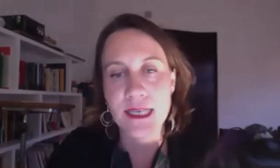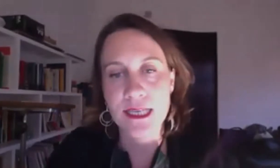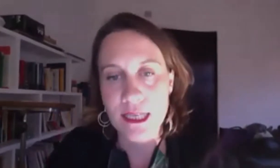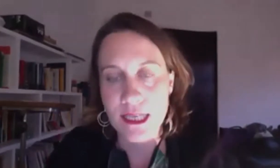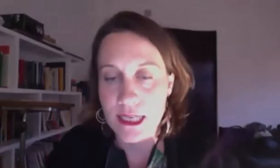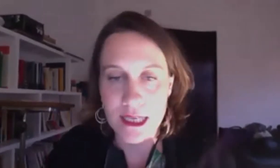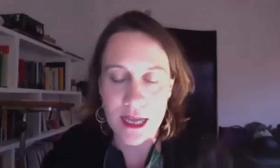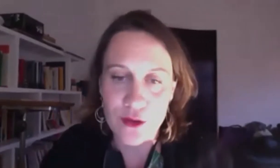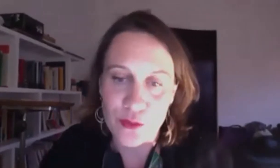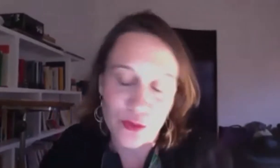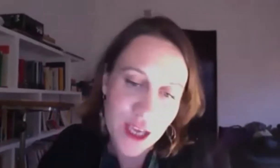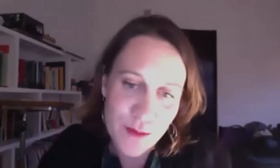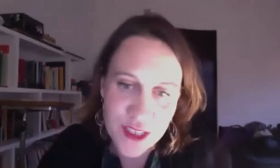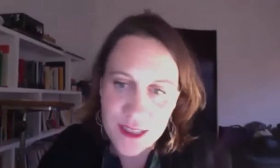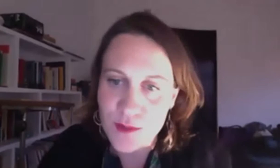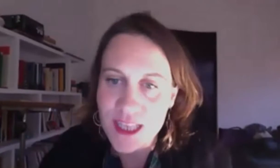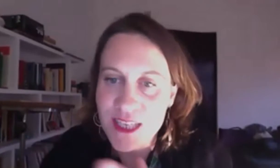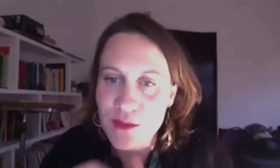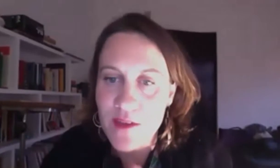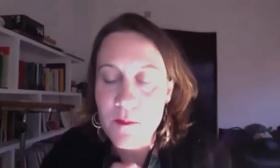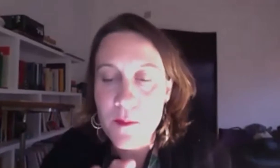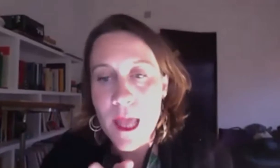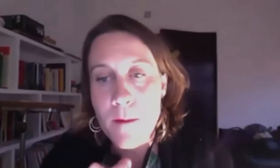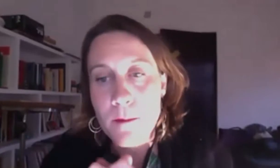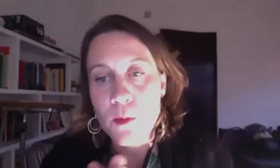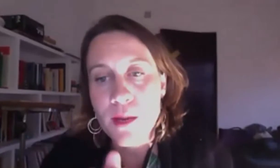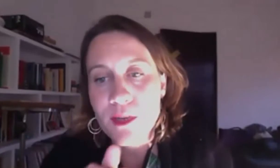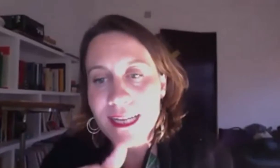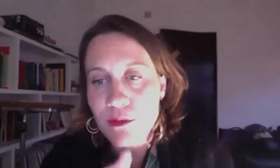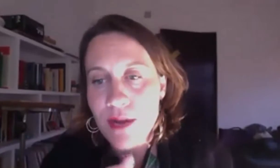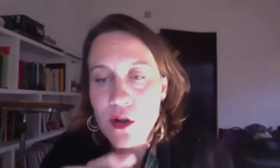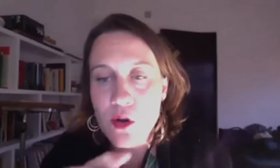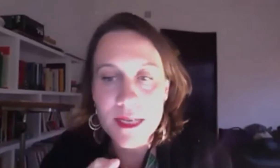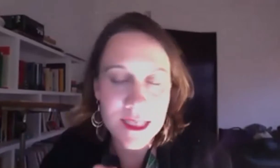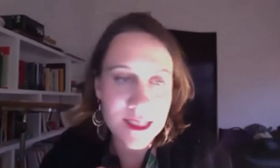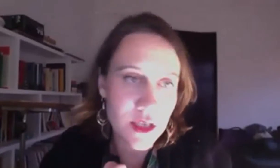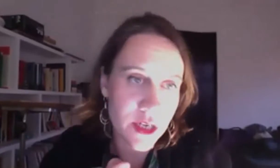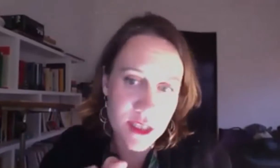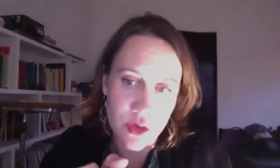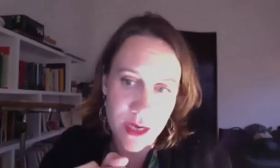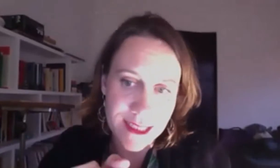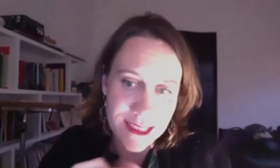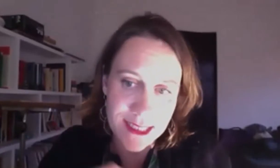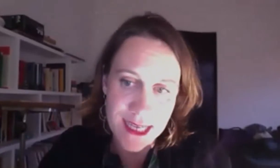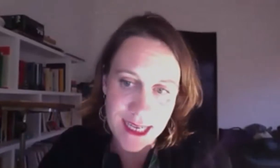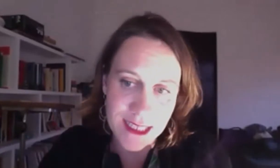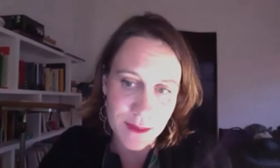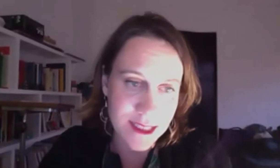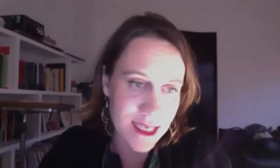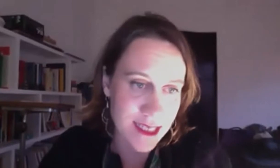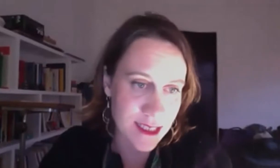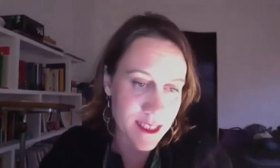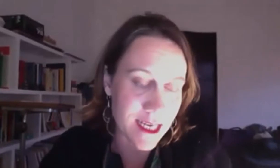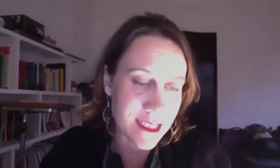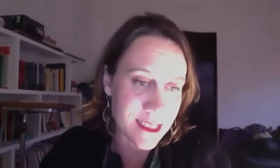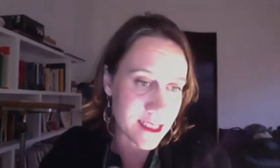hace un tiempo, desde 2019, proponemos articular conversaciones con artistas,